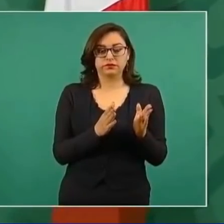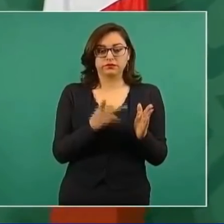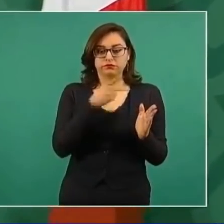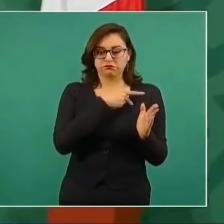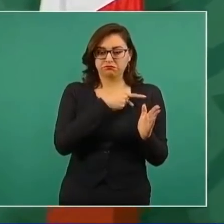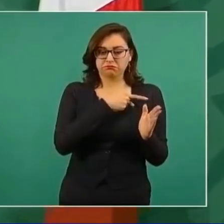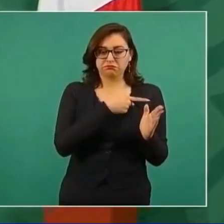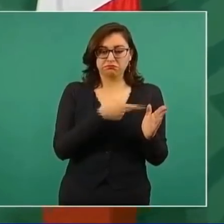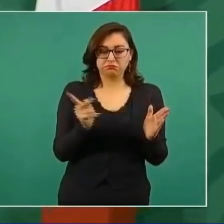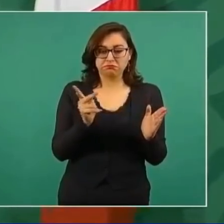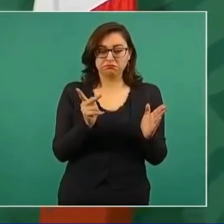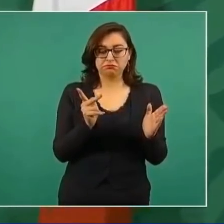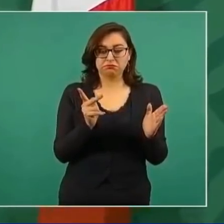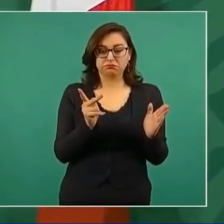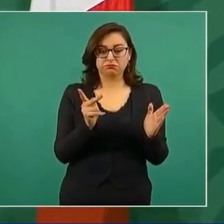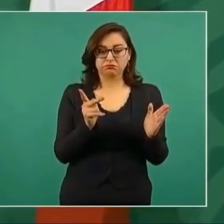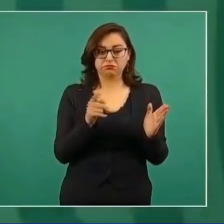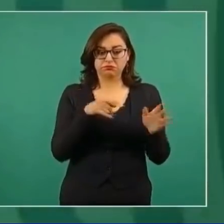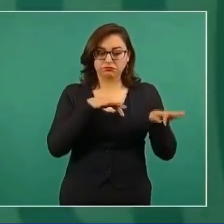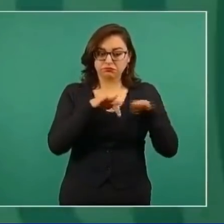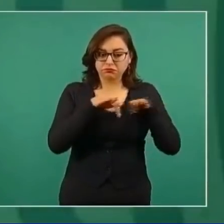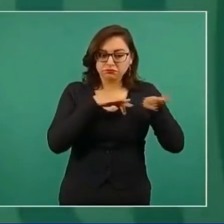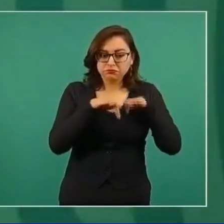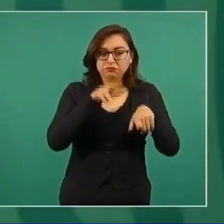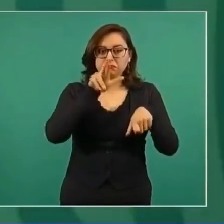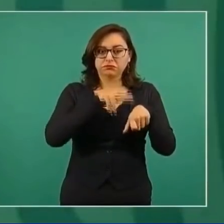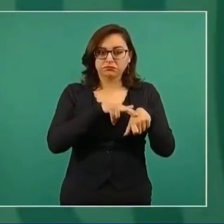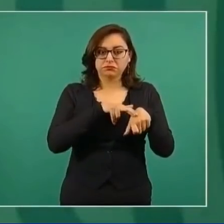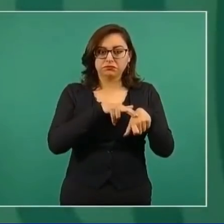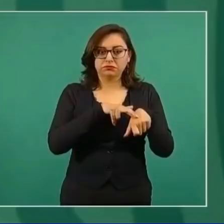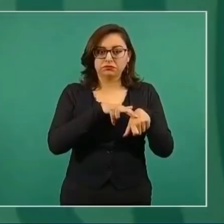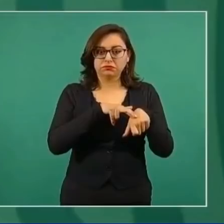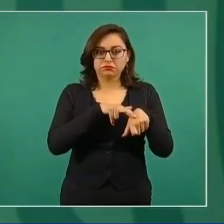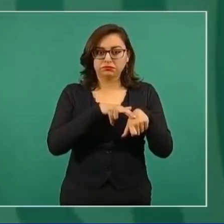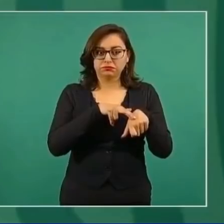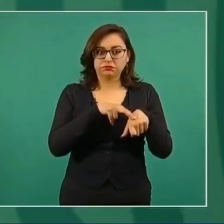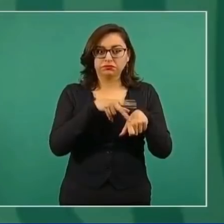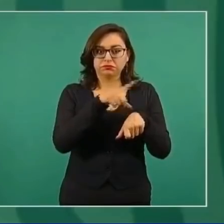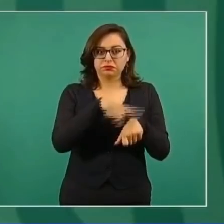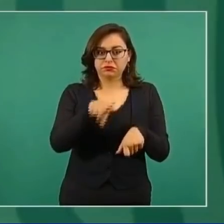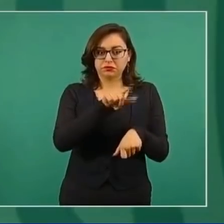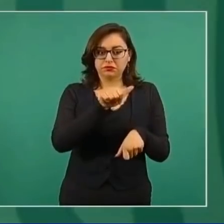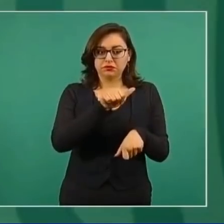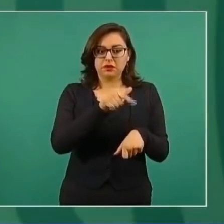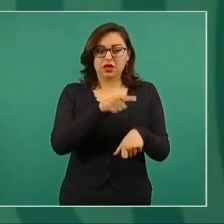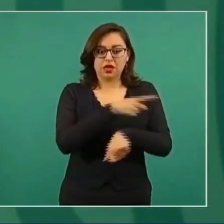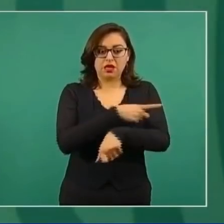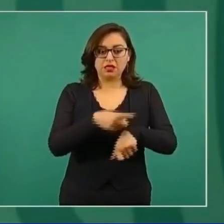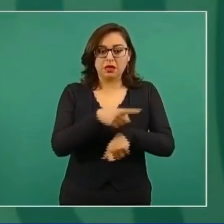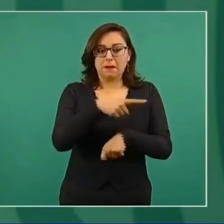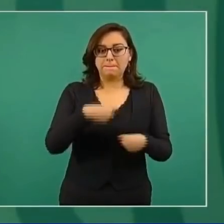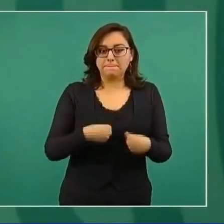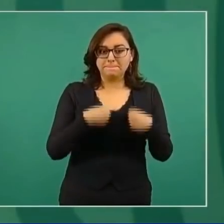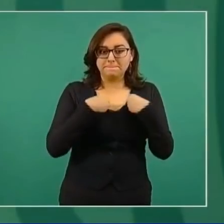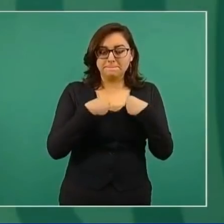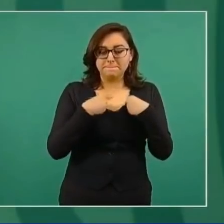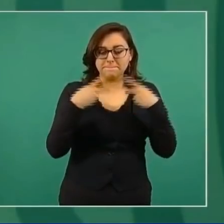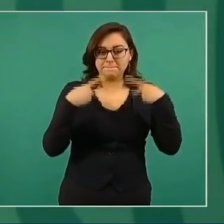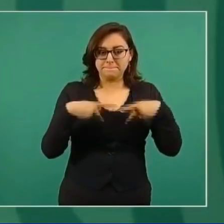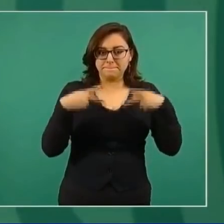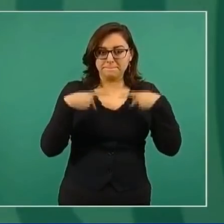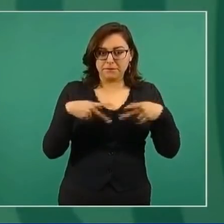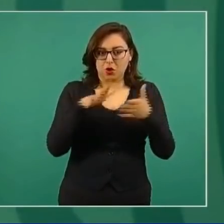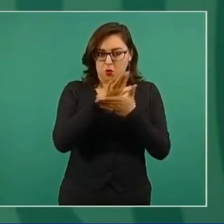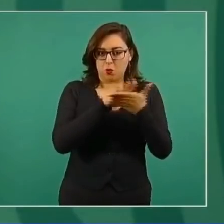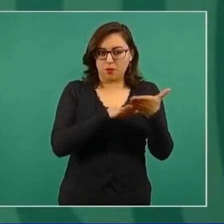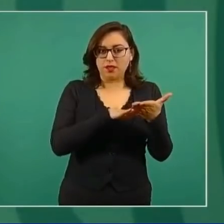de los pobres, de los trabajadores, de las delegaciones donde vive la gente con